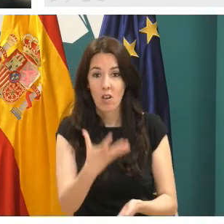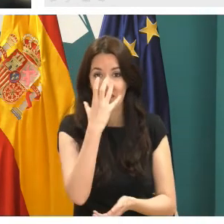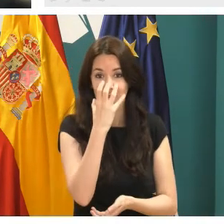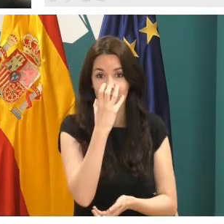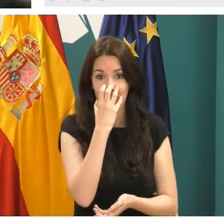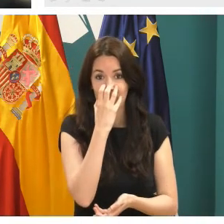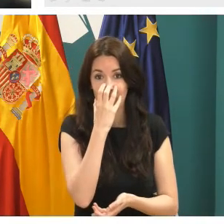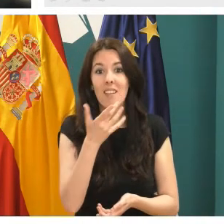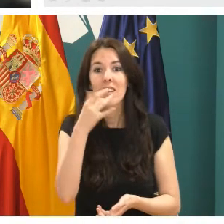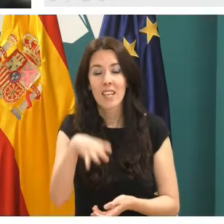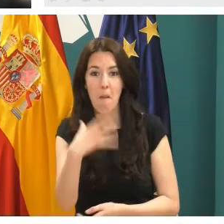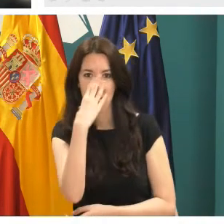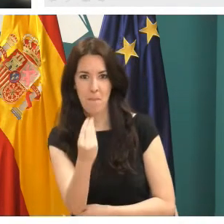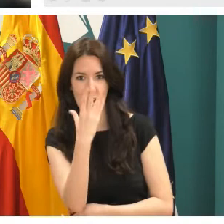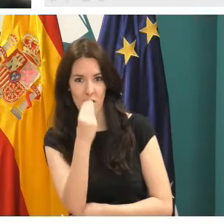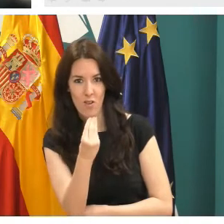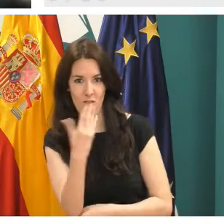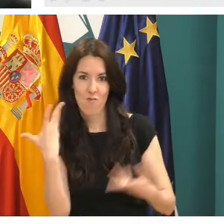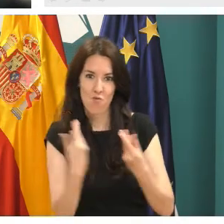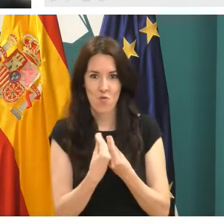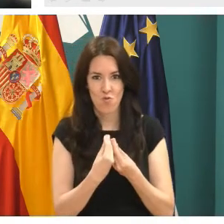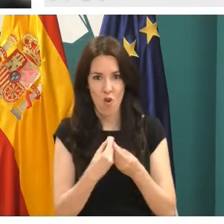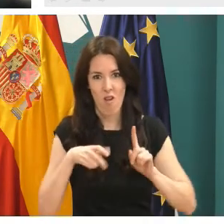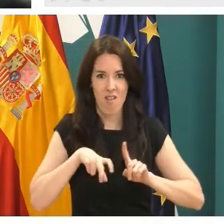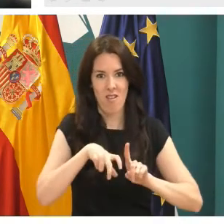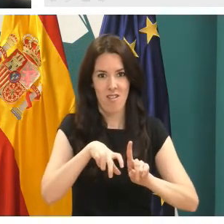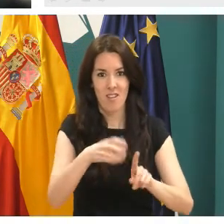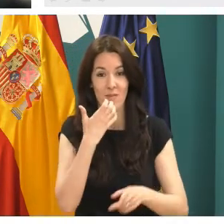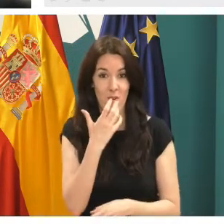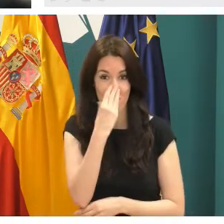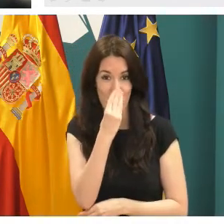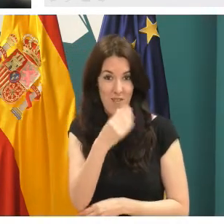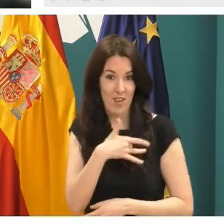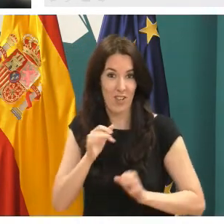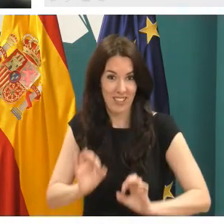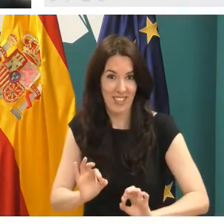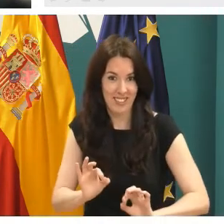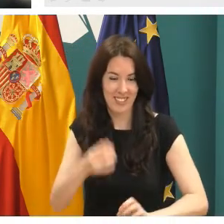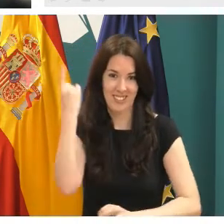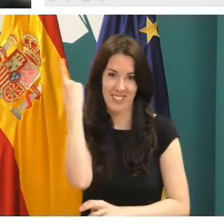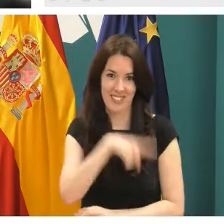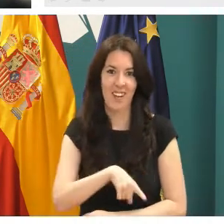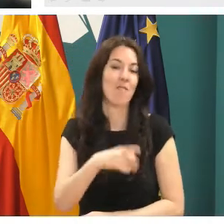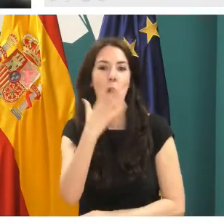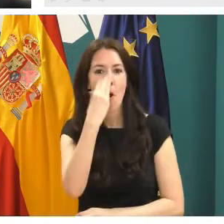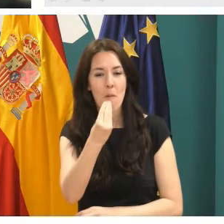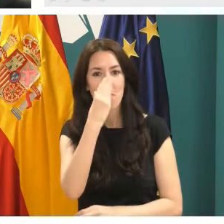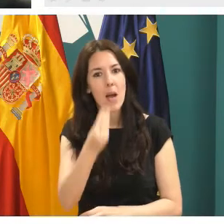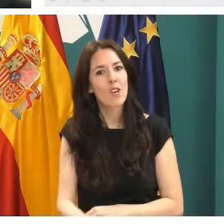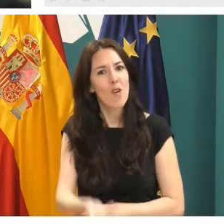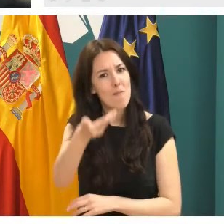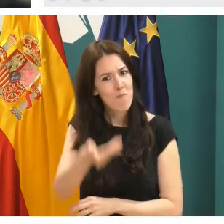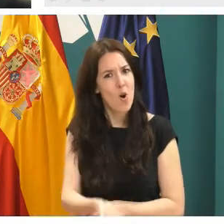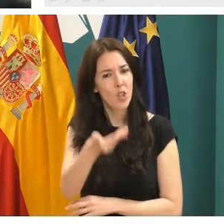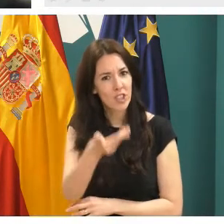oxígeno es el perrito que la acompaña. Para los que somos perrófilos, perrunos, sabemos que los perros son muy